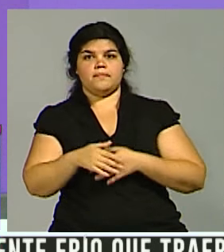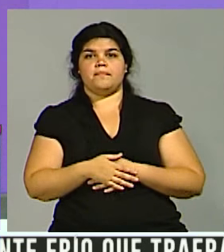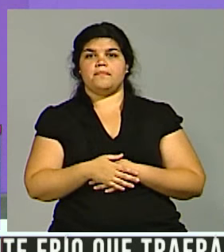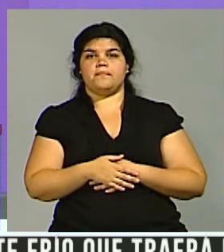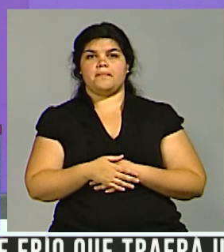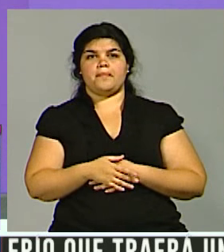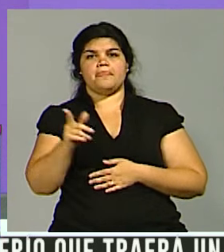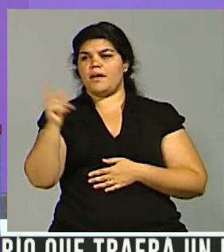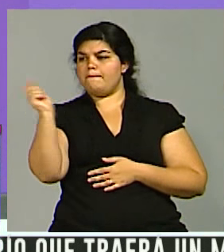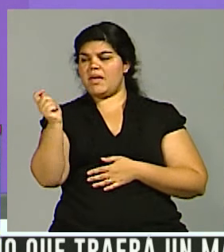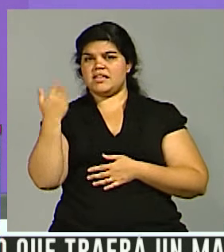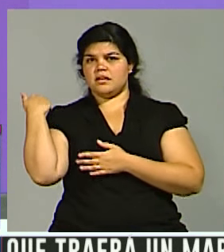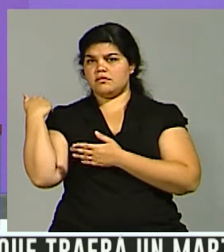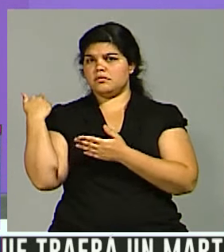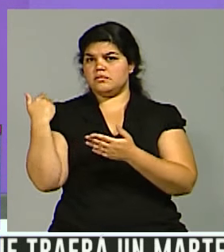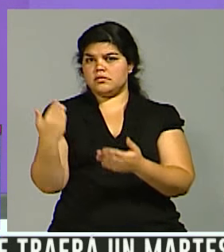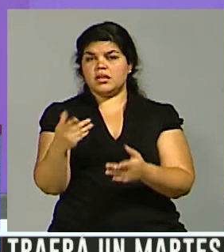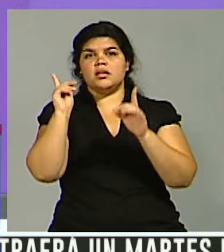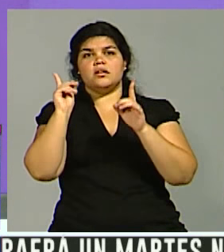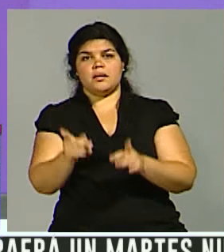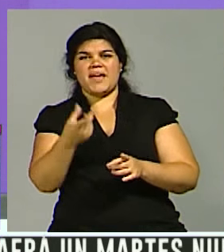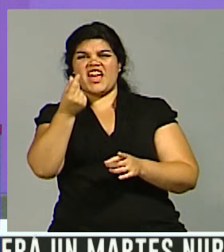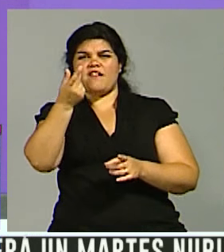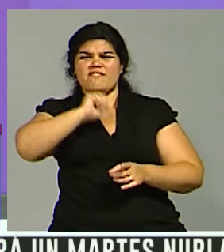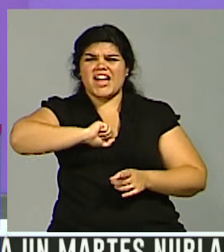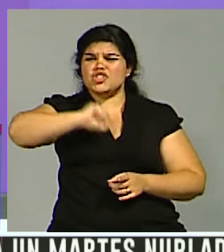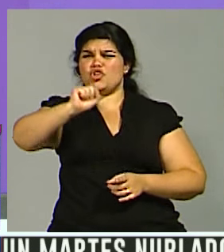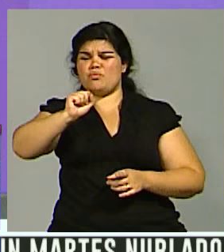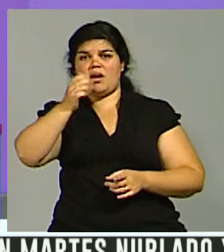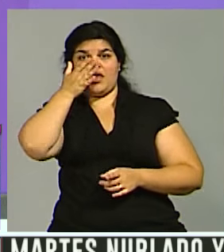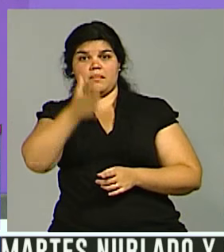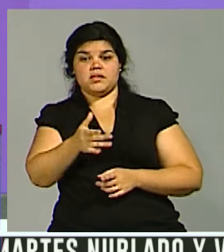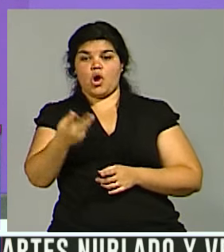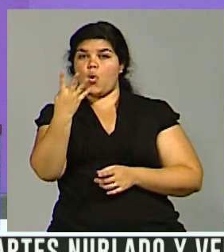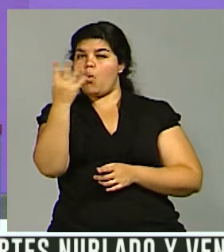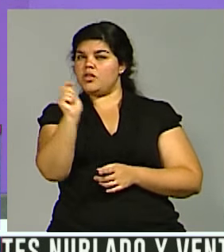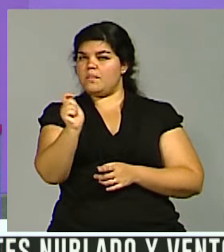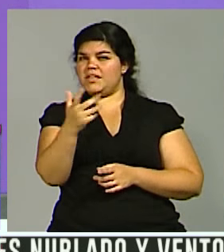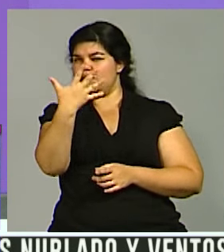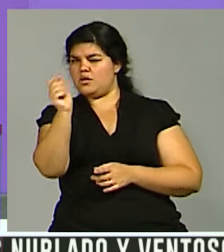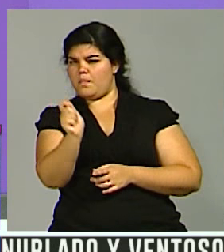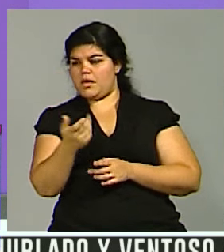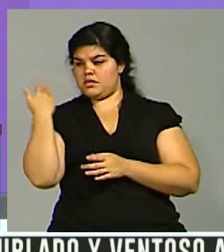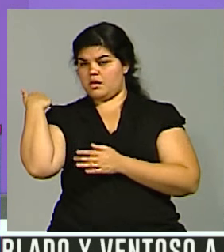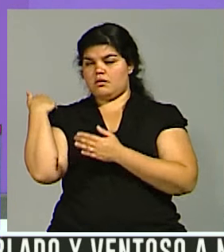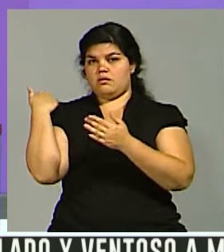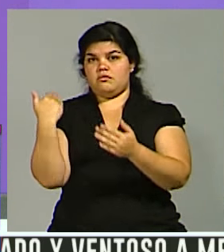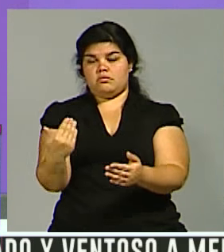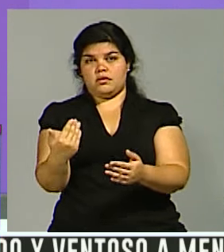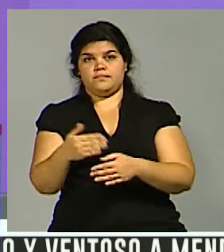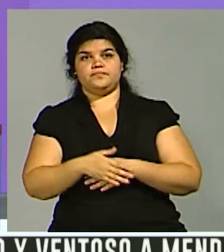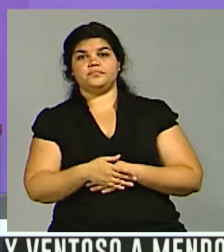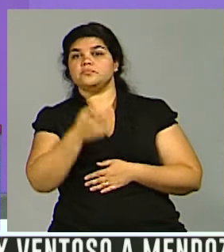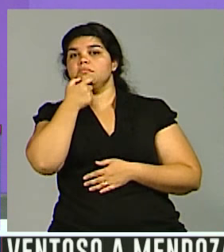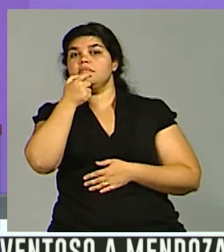los últimos meses y después del gran impacto que ha tenido la inflación, yo diría en los últimos 4 o 5 meses a nivel nacional y en la